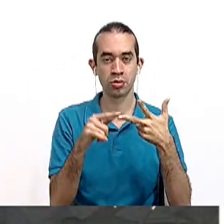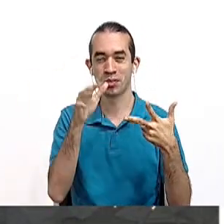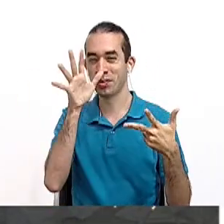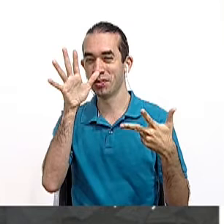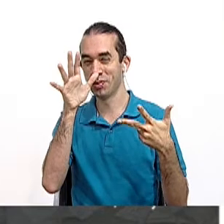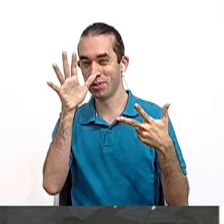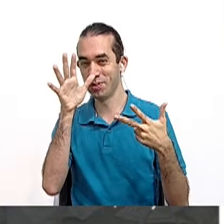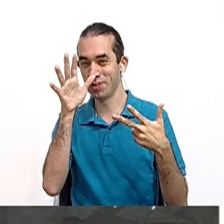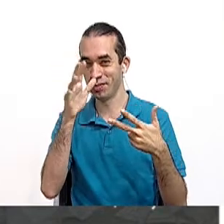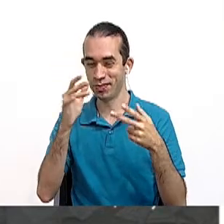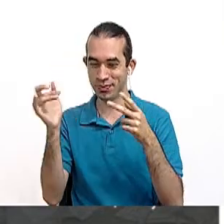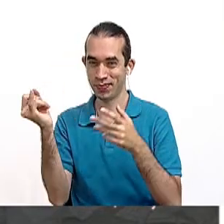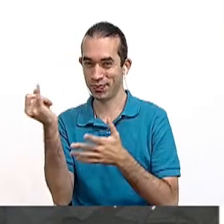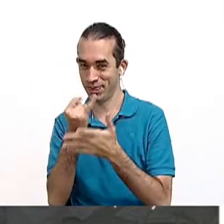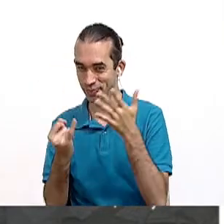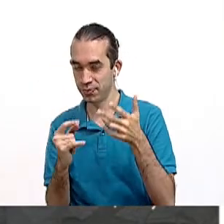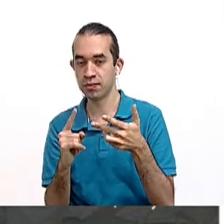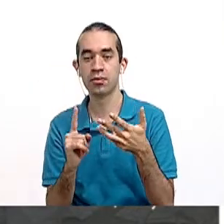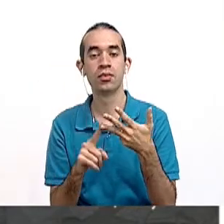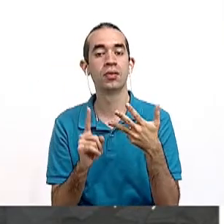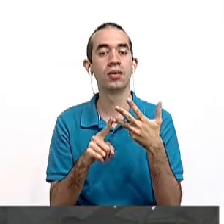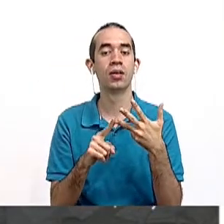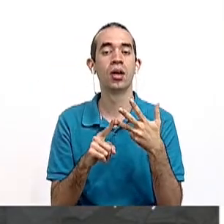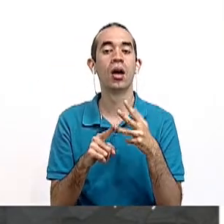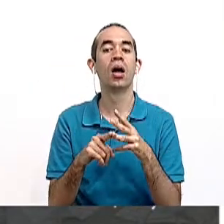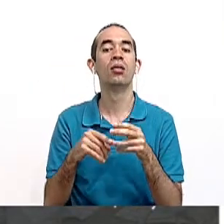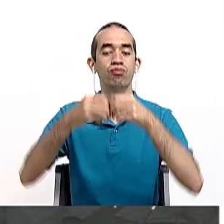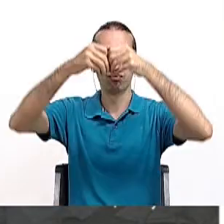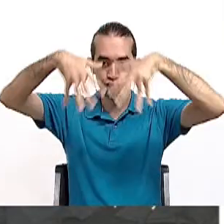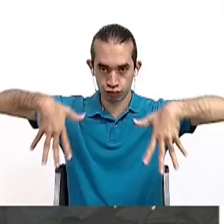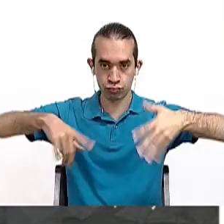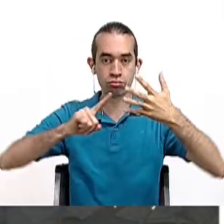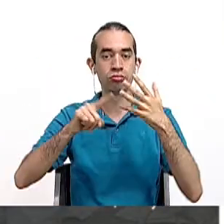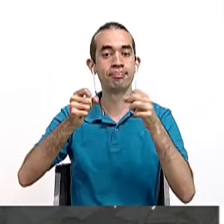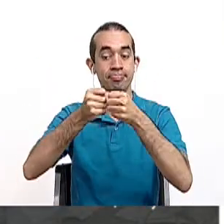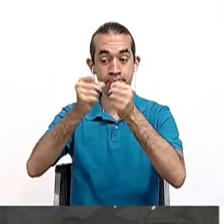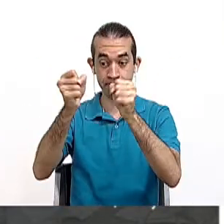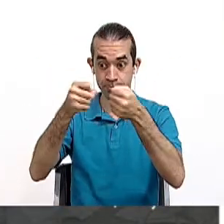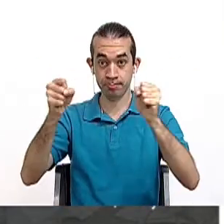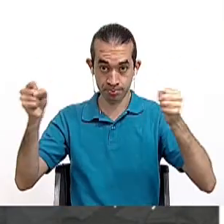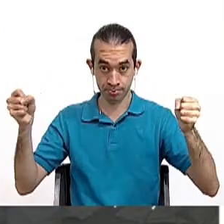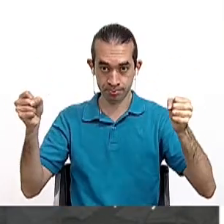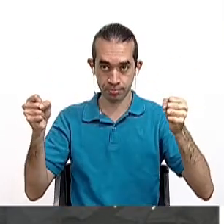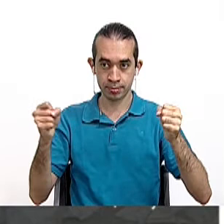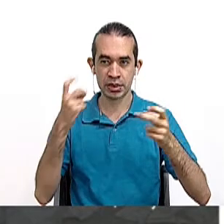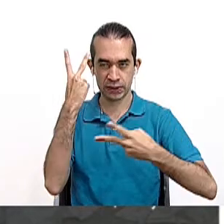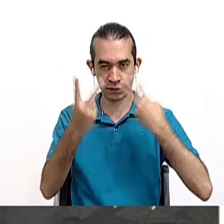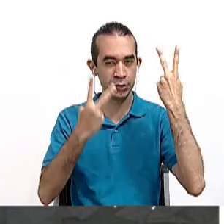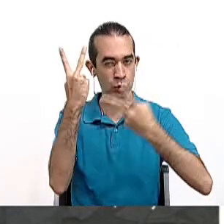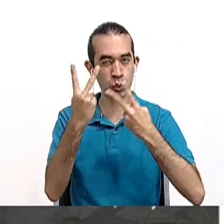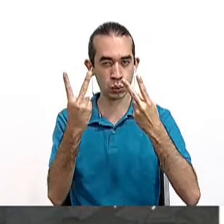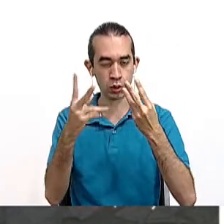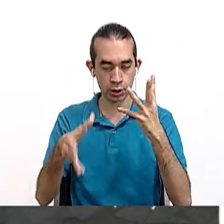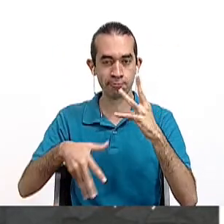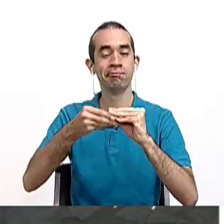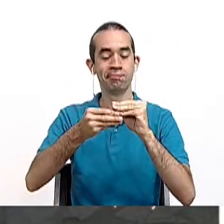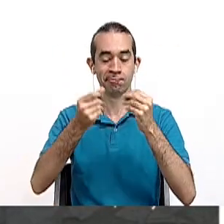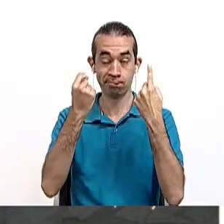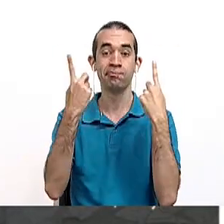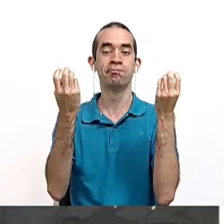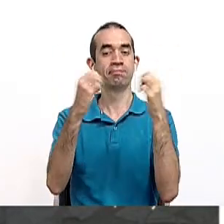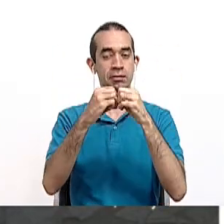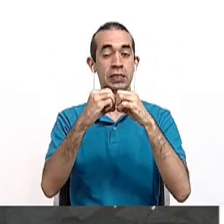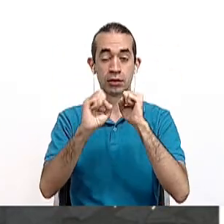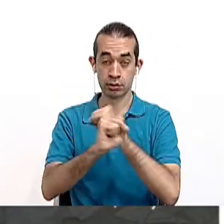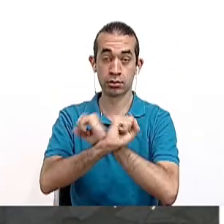caricaturas, diagramas, mapas y todos aquellos elementos visuales que amplían la noticia,